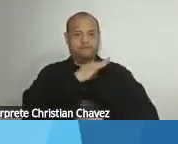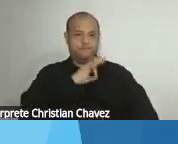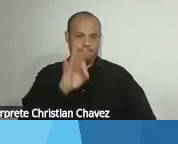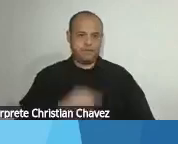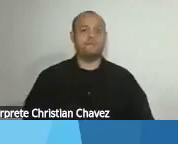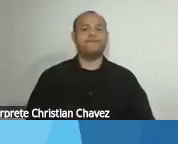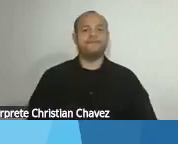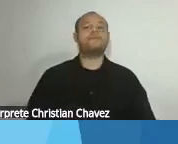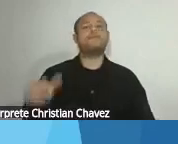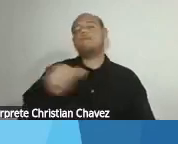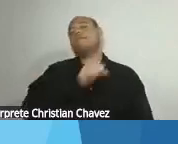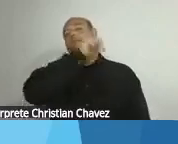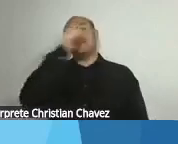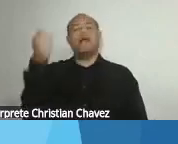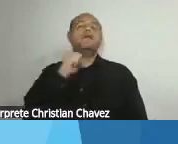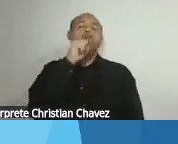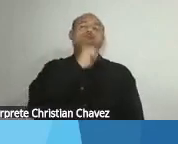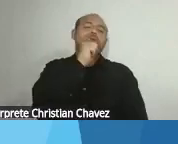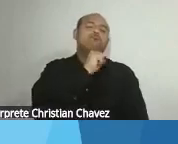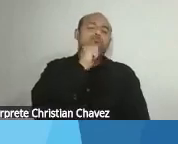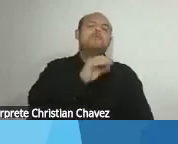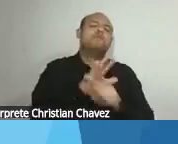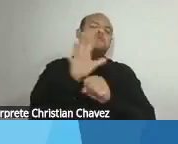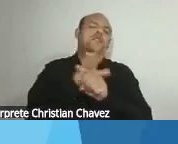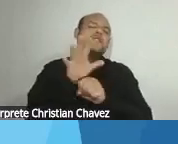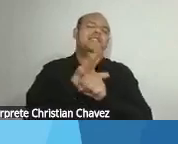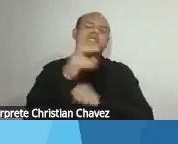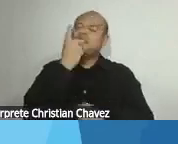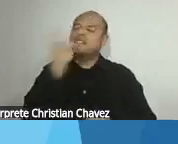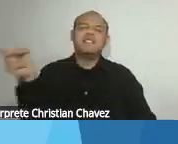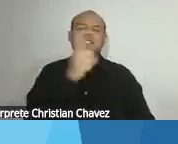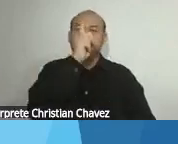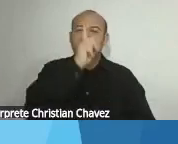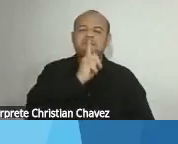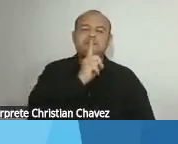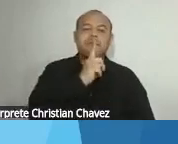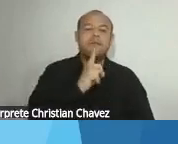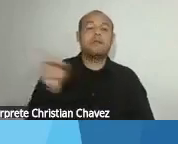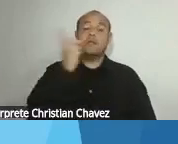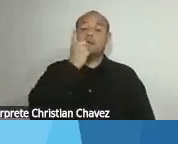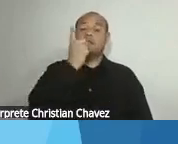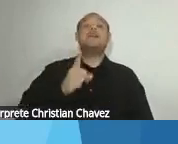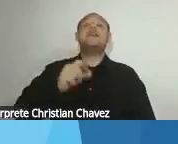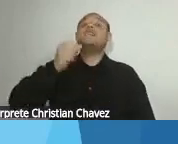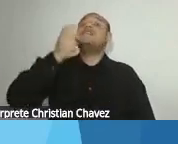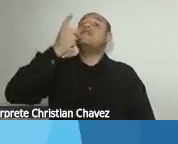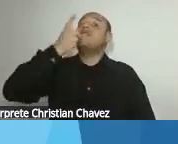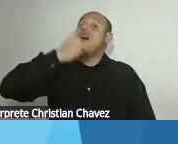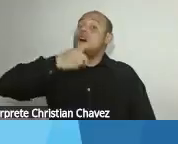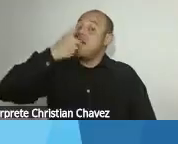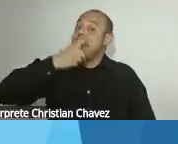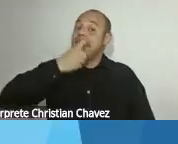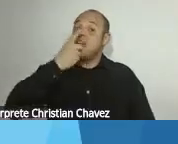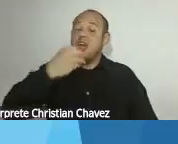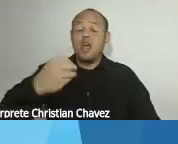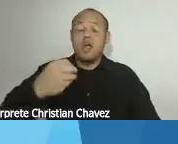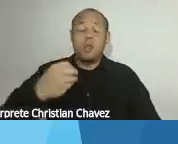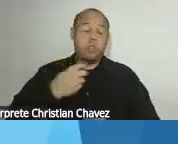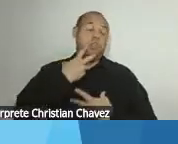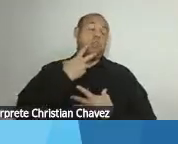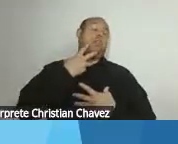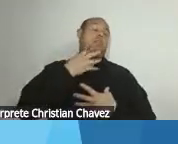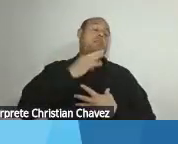Aquí tenemos otro mito muy común que nos refiere, la diabetes es contagiosa. Pues también, falso, ¿no? La diabetes no